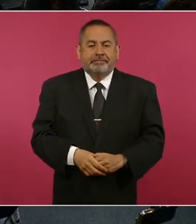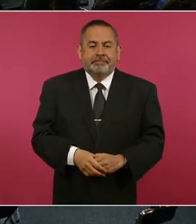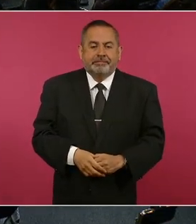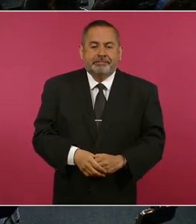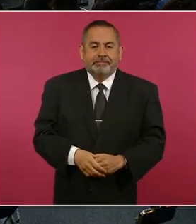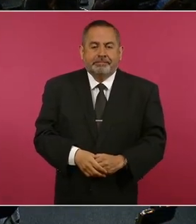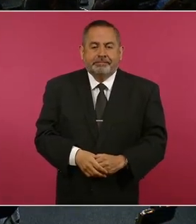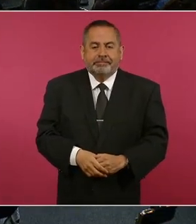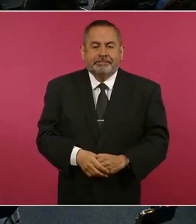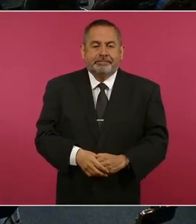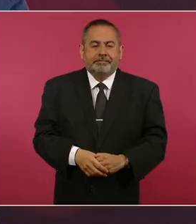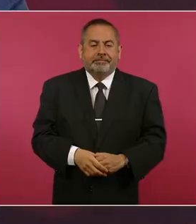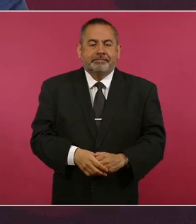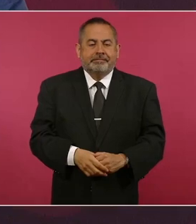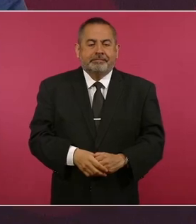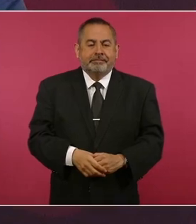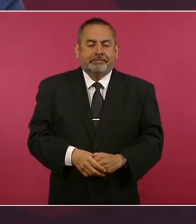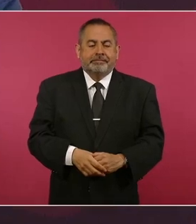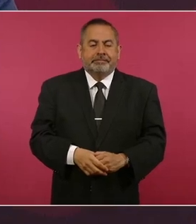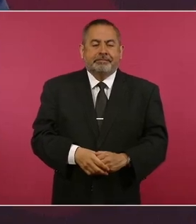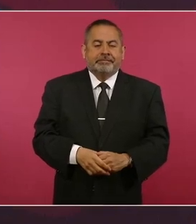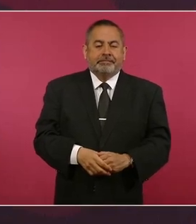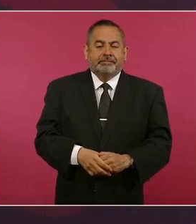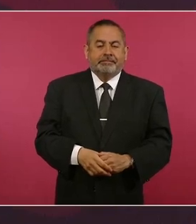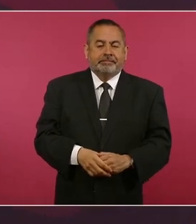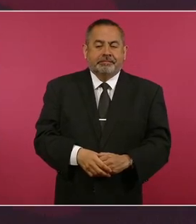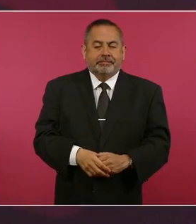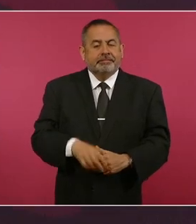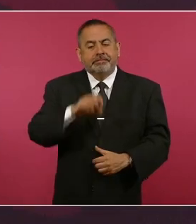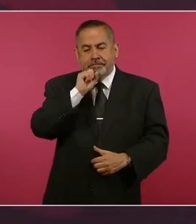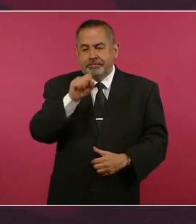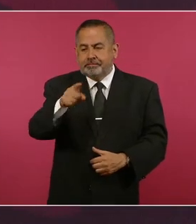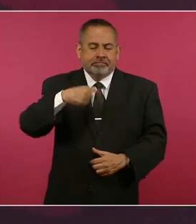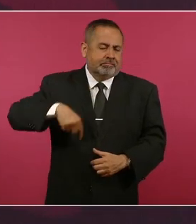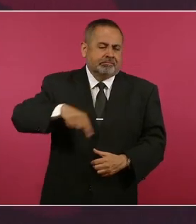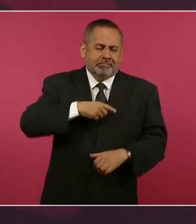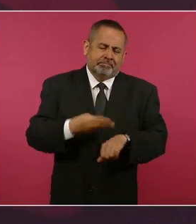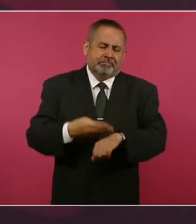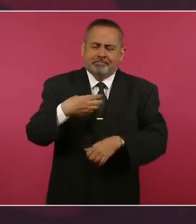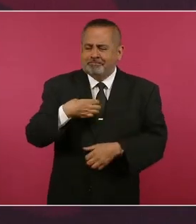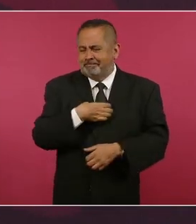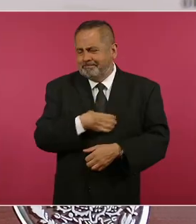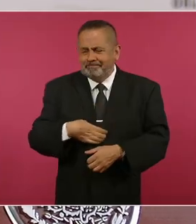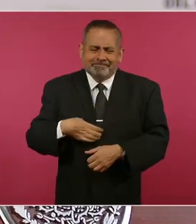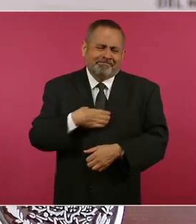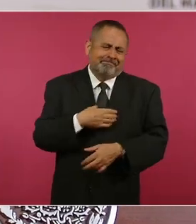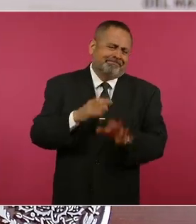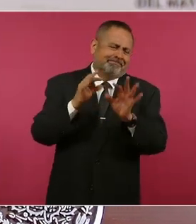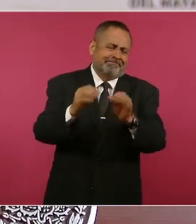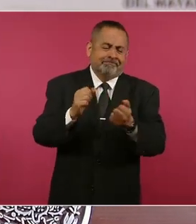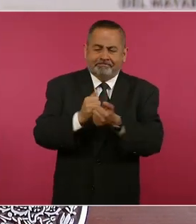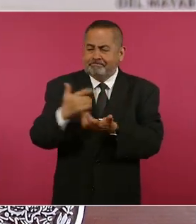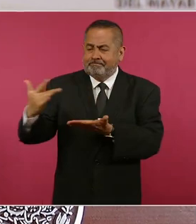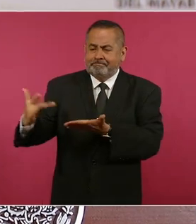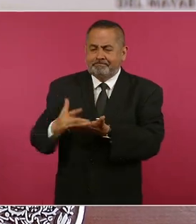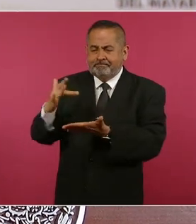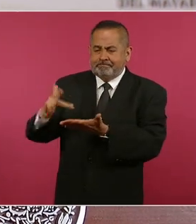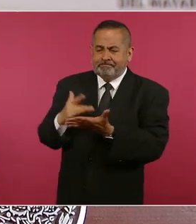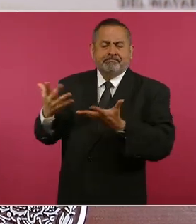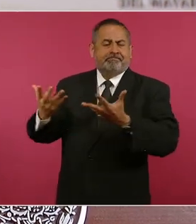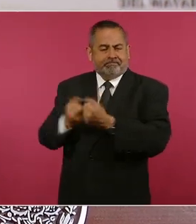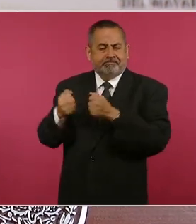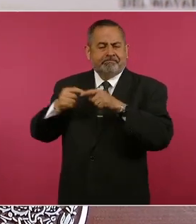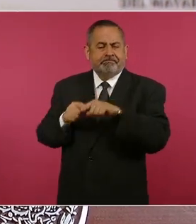y también, pues nosotros estamos muy contentos con todo el apoyo que hemos recibido